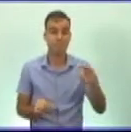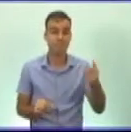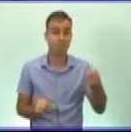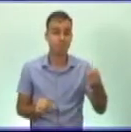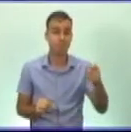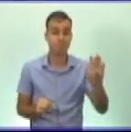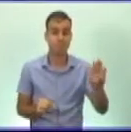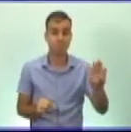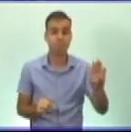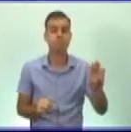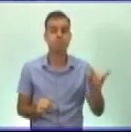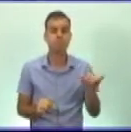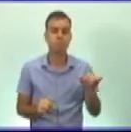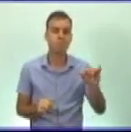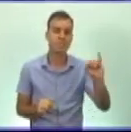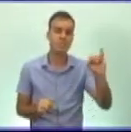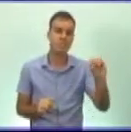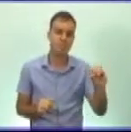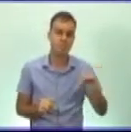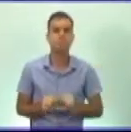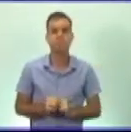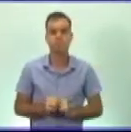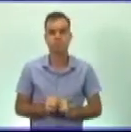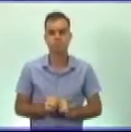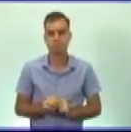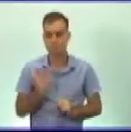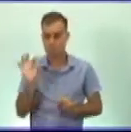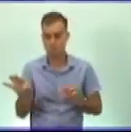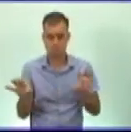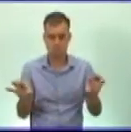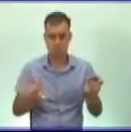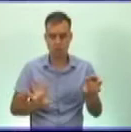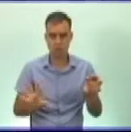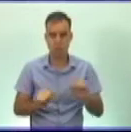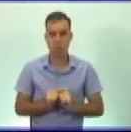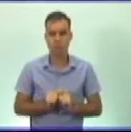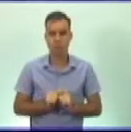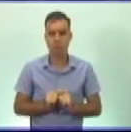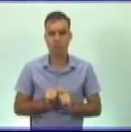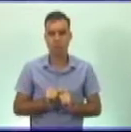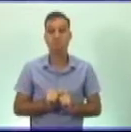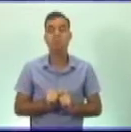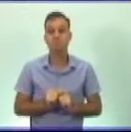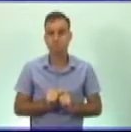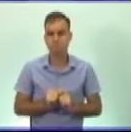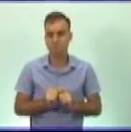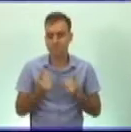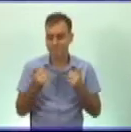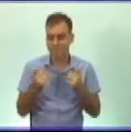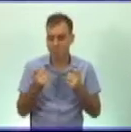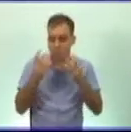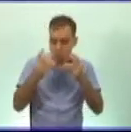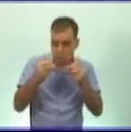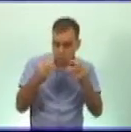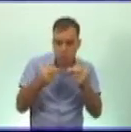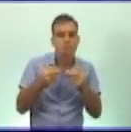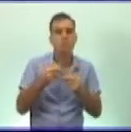figura. Ya hemos colocado esos dos datos y queremos hallar el volumen.